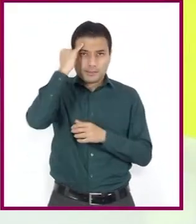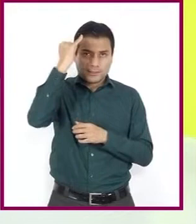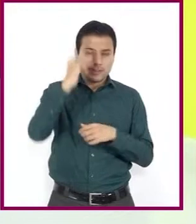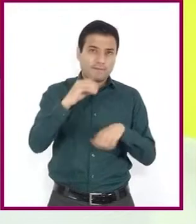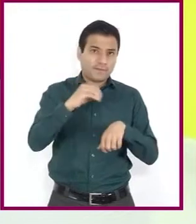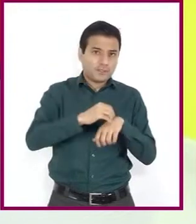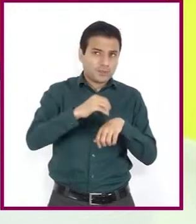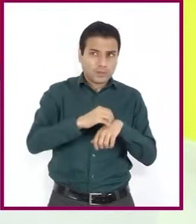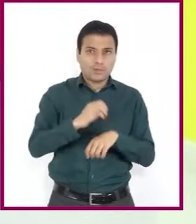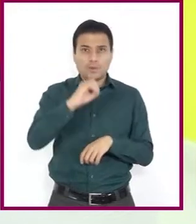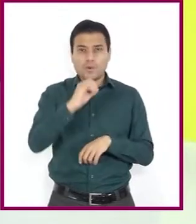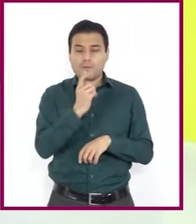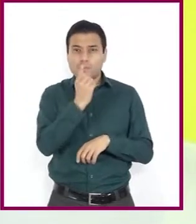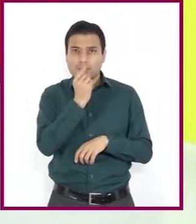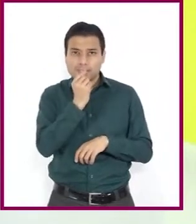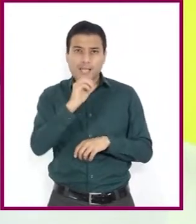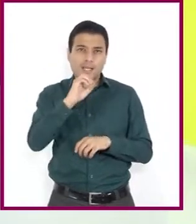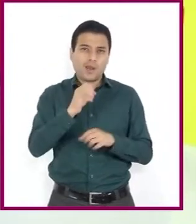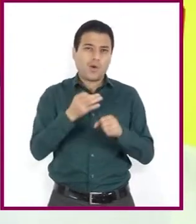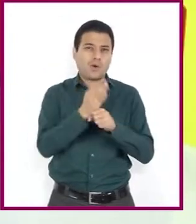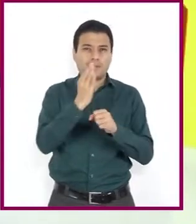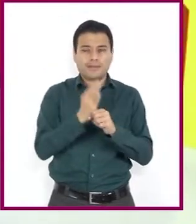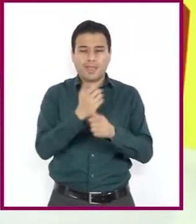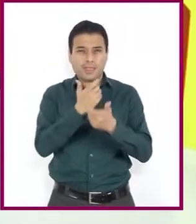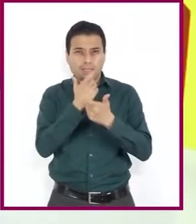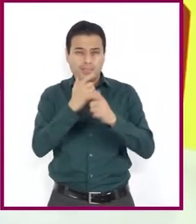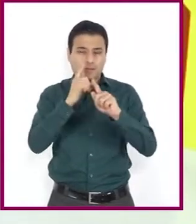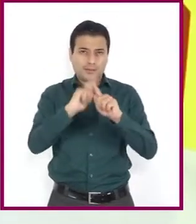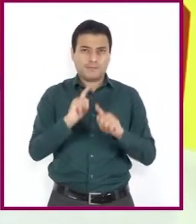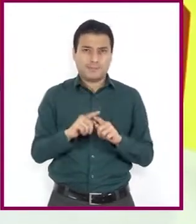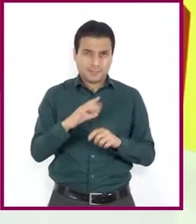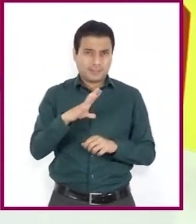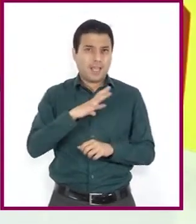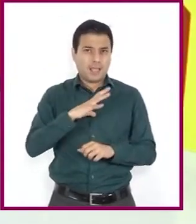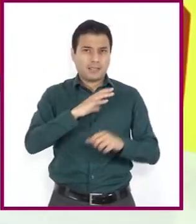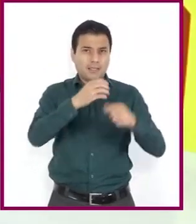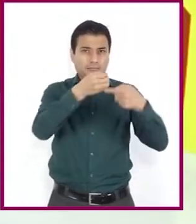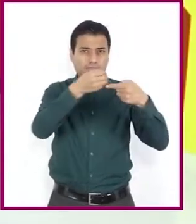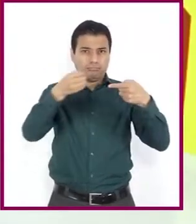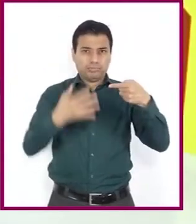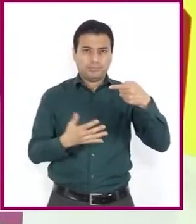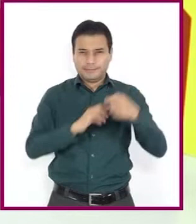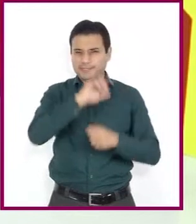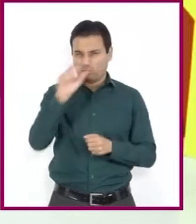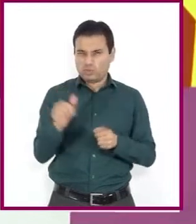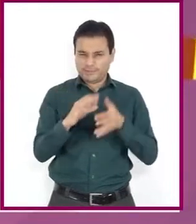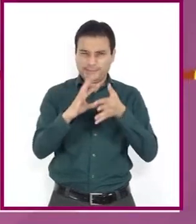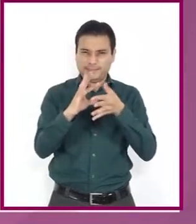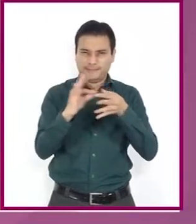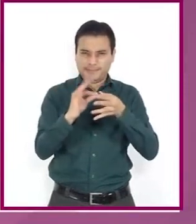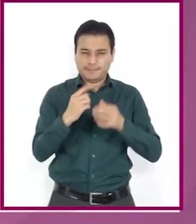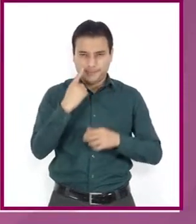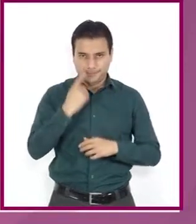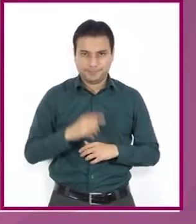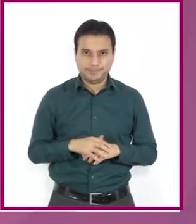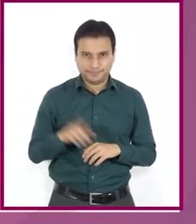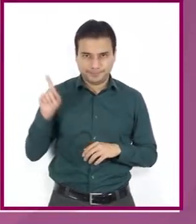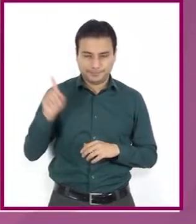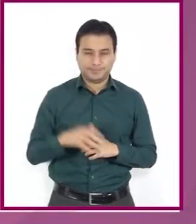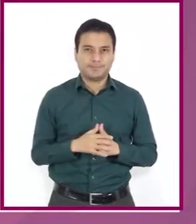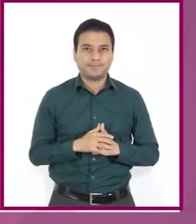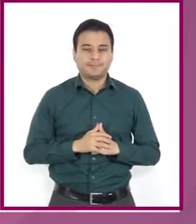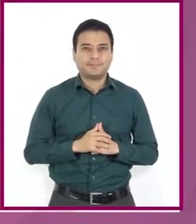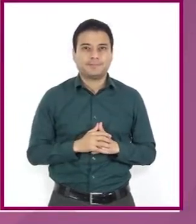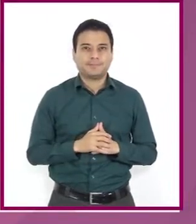policíaca, o también comedias de enredos, entre otros subgéneros que recordaremos a continuación.